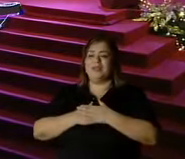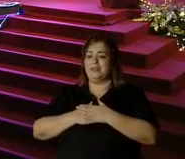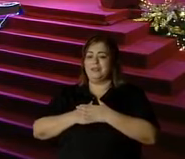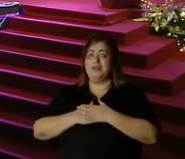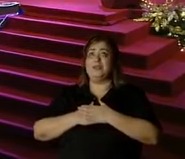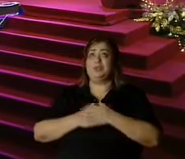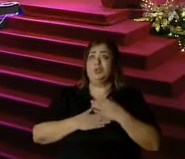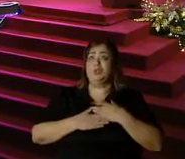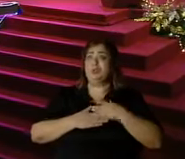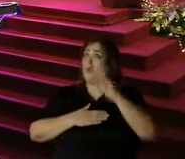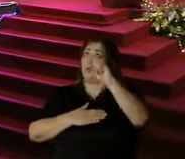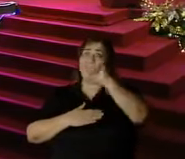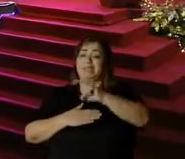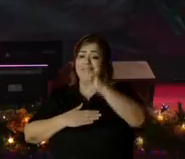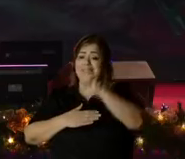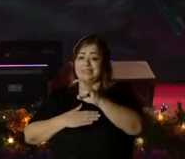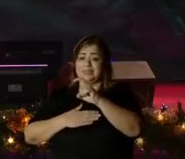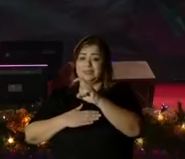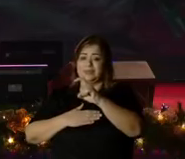se escriba